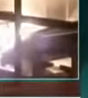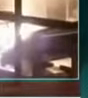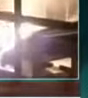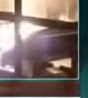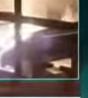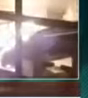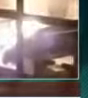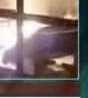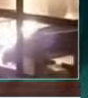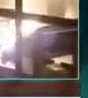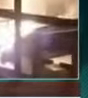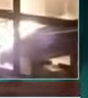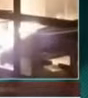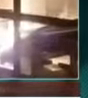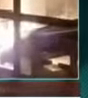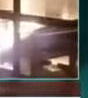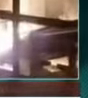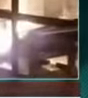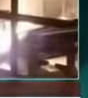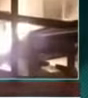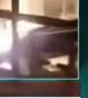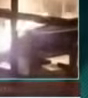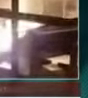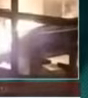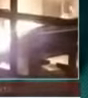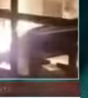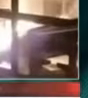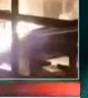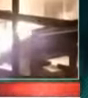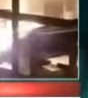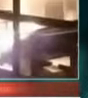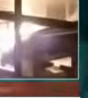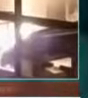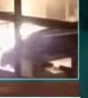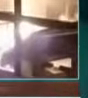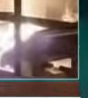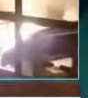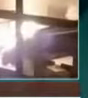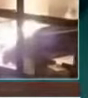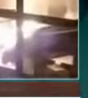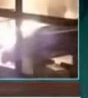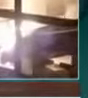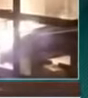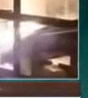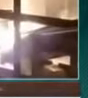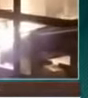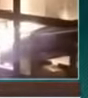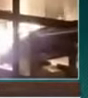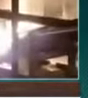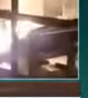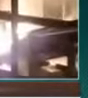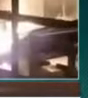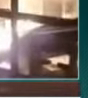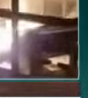este lugar? Van a levantar, dentro de lo que puedan, van a levantar indicios, huellas para poder lograr y realmente